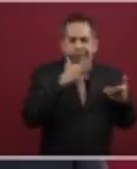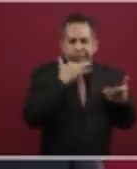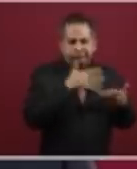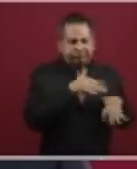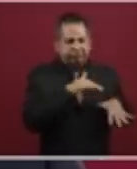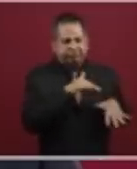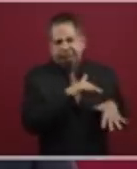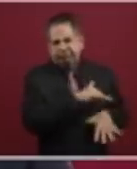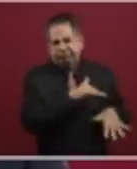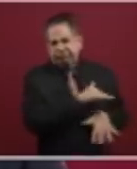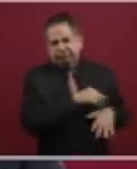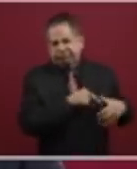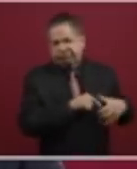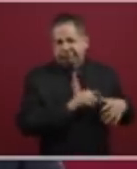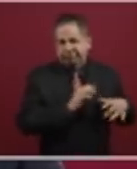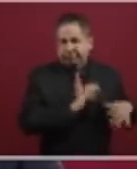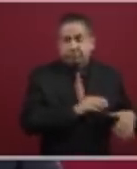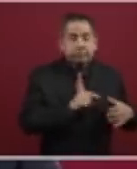corrientes,